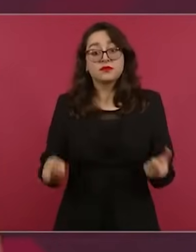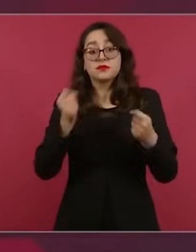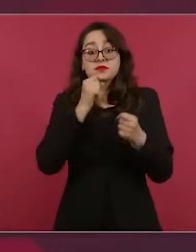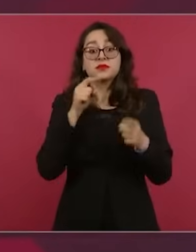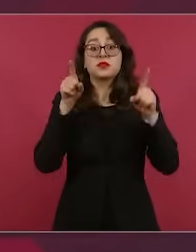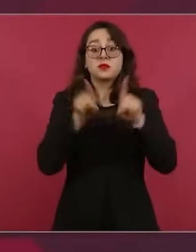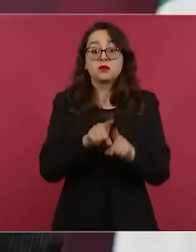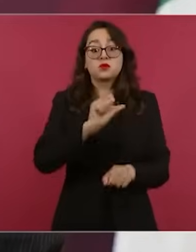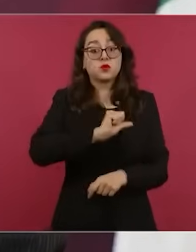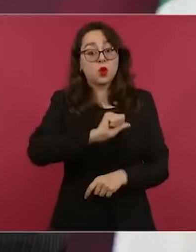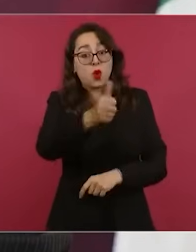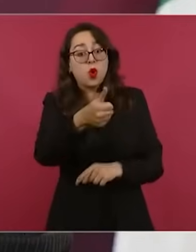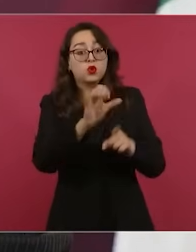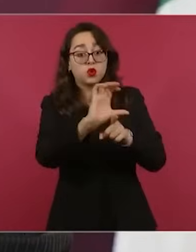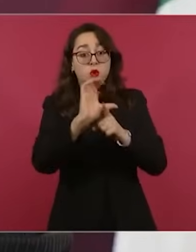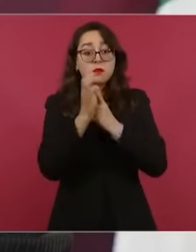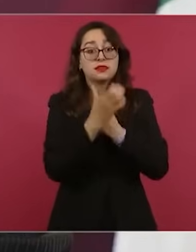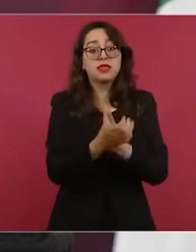Lo mismo,